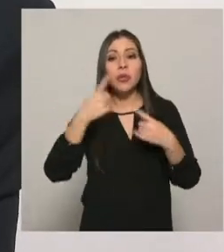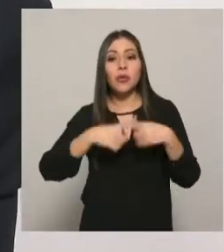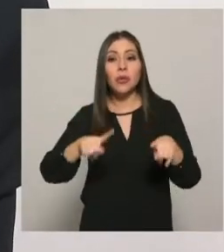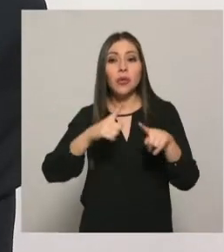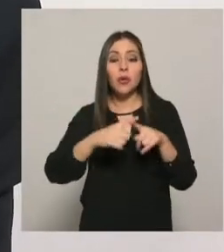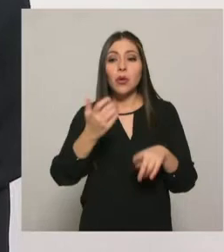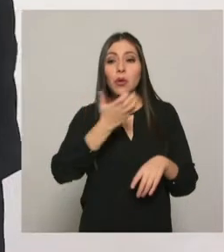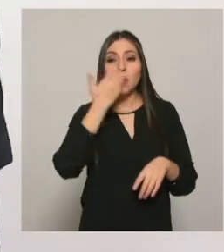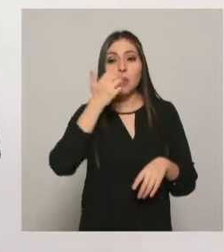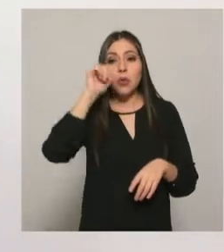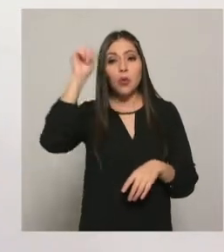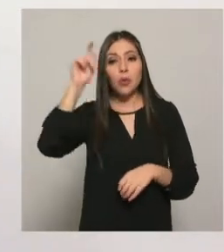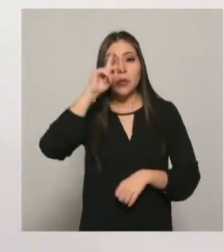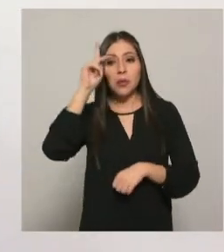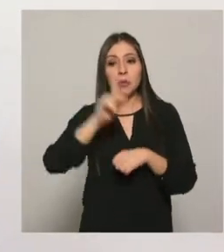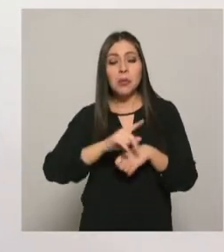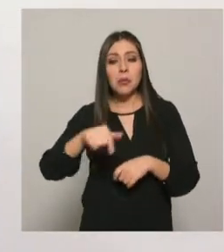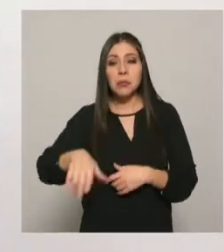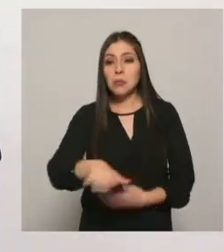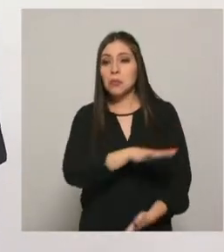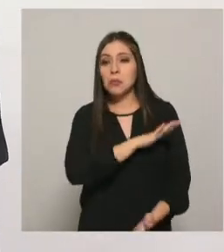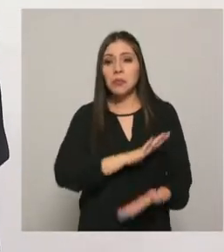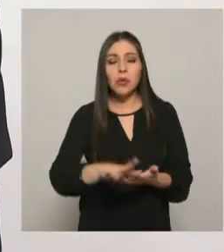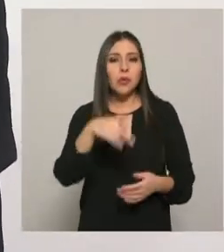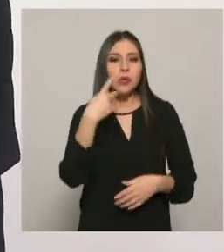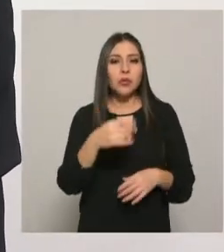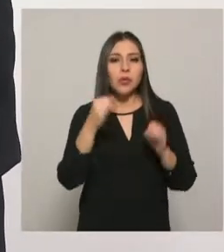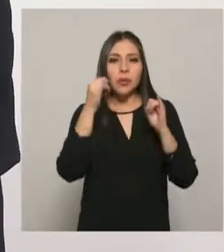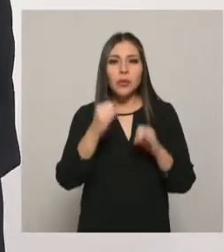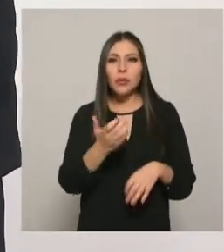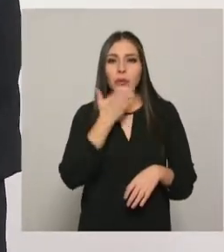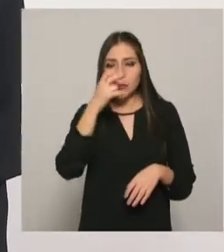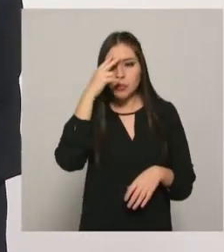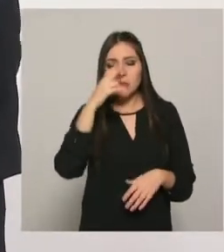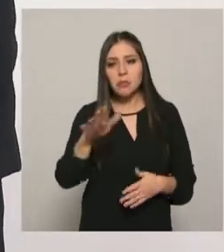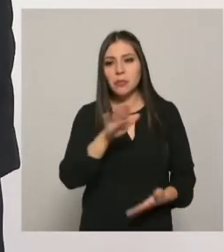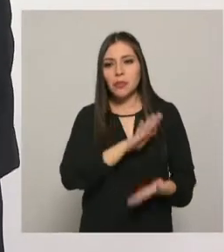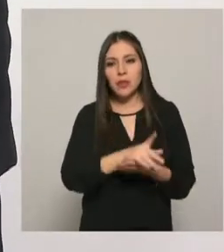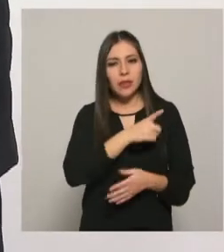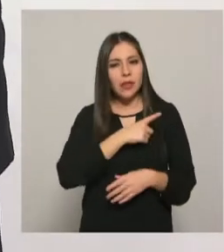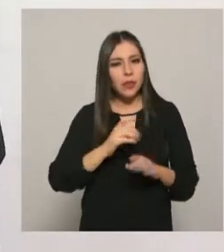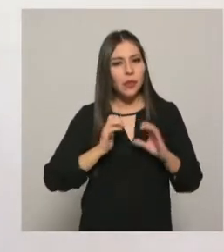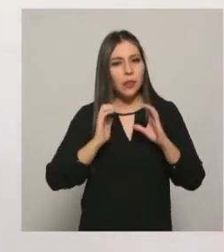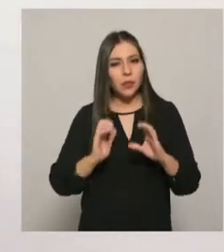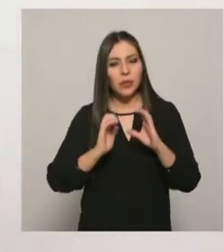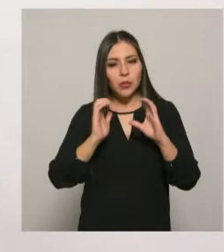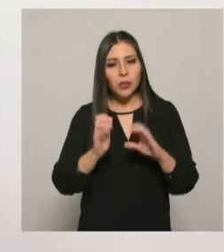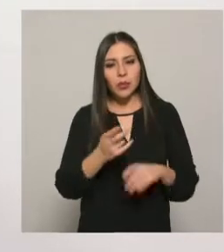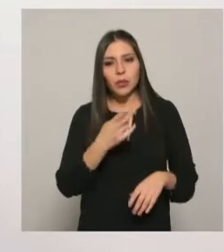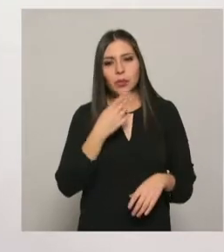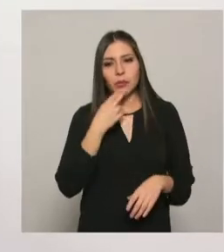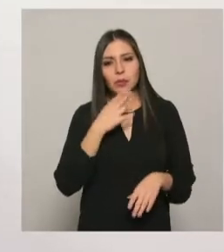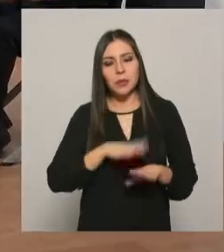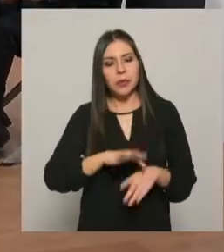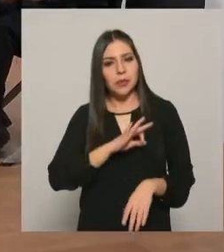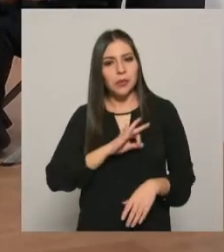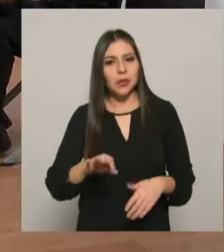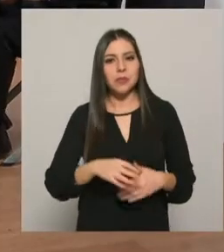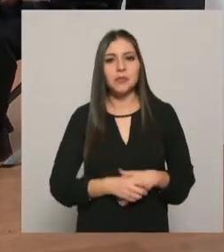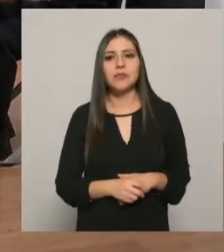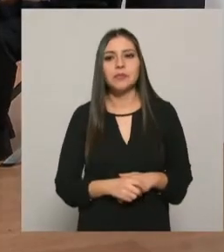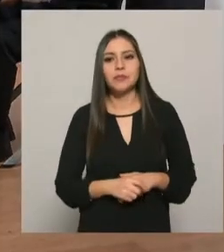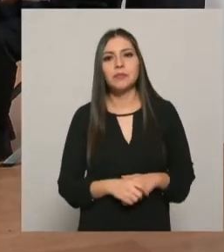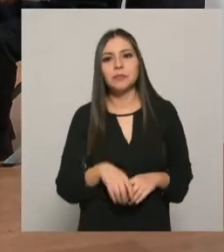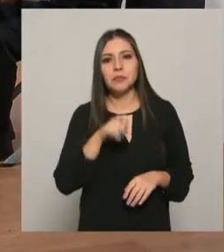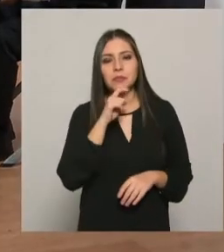con lo nuestro, se acaba nuestra identidad. Tenemos que preservarla hasta donde más sea posible. Y se preserva también a través de la